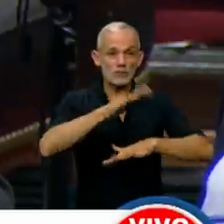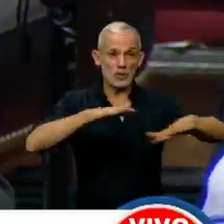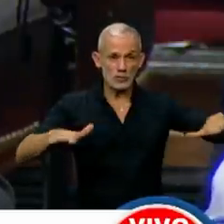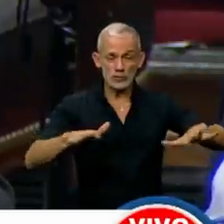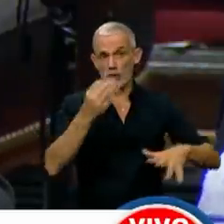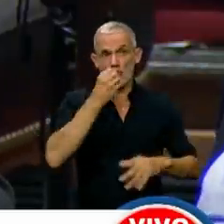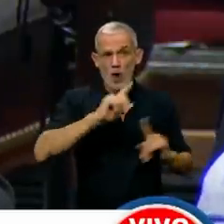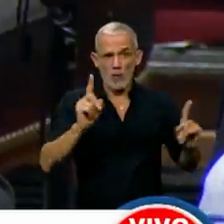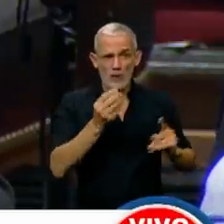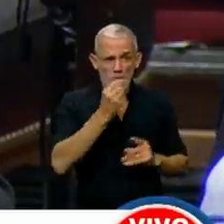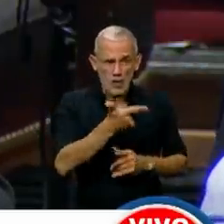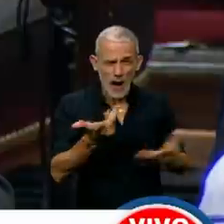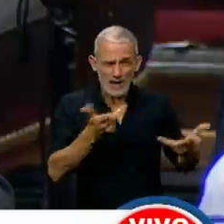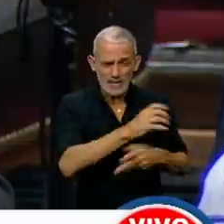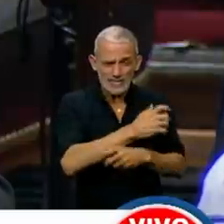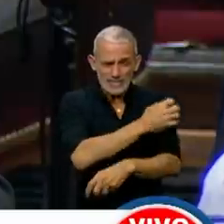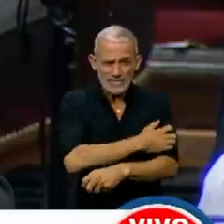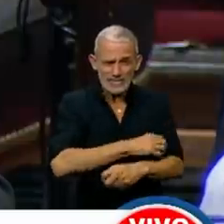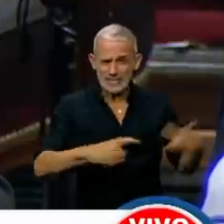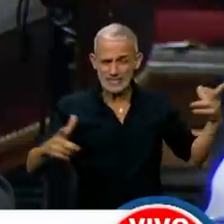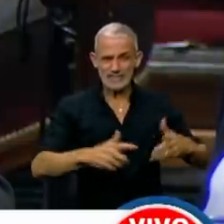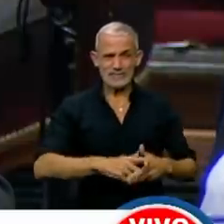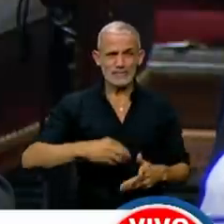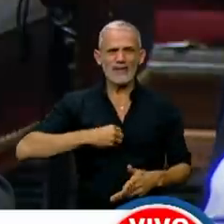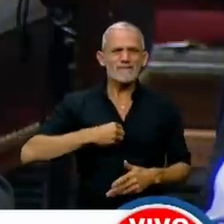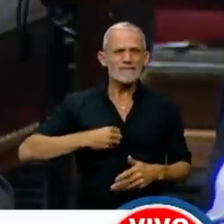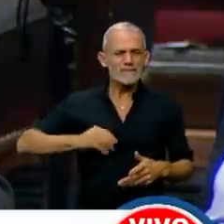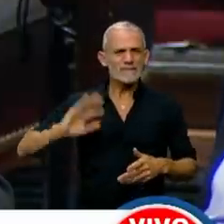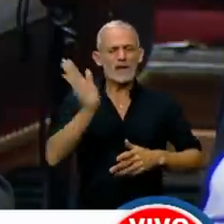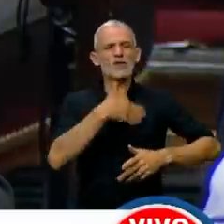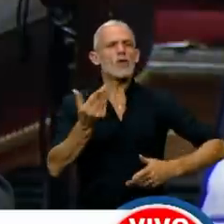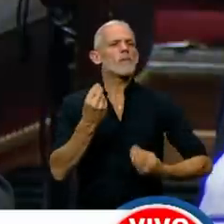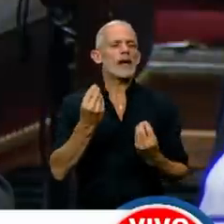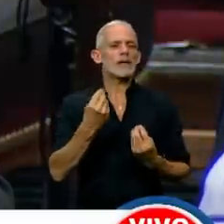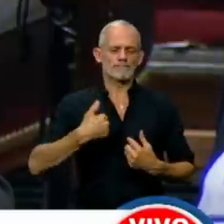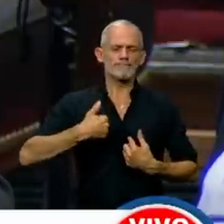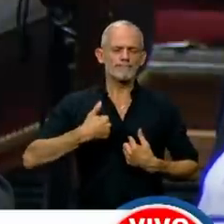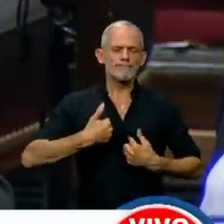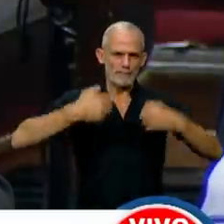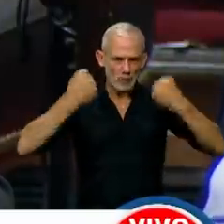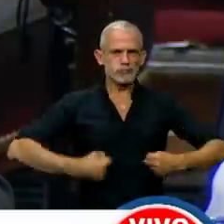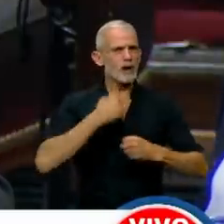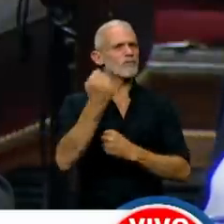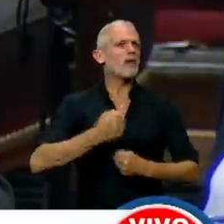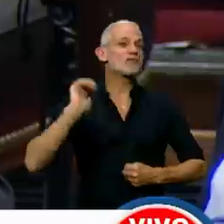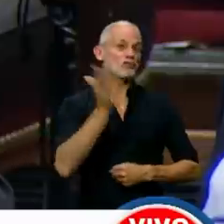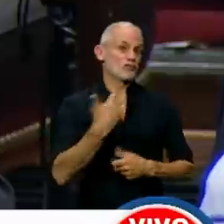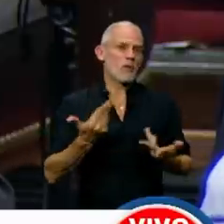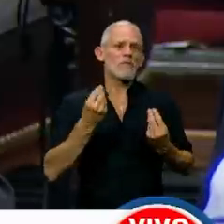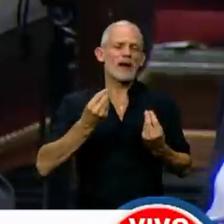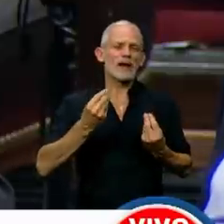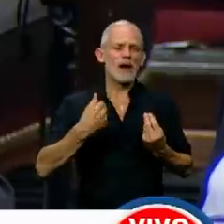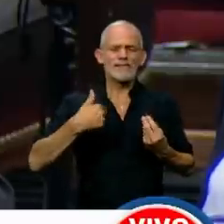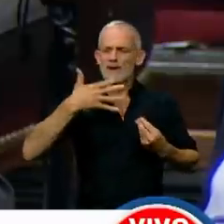comen la sensibilidad necesaria para obligarnos a hacer todos los esfuerzos para